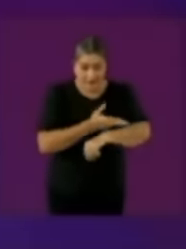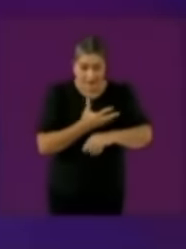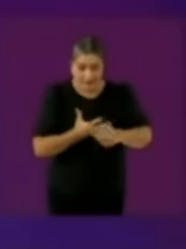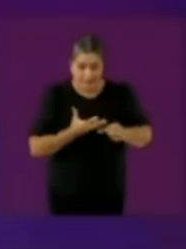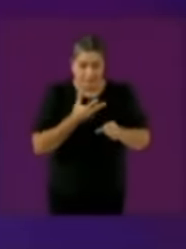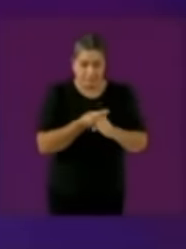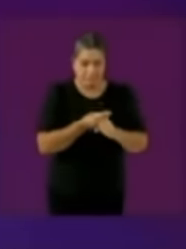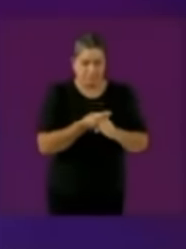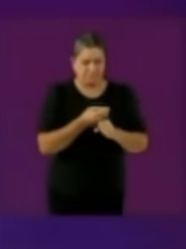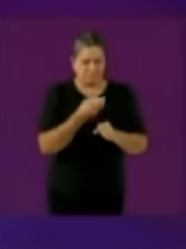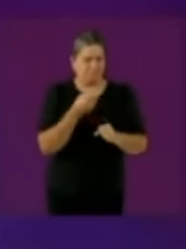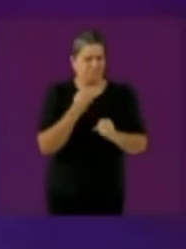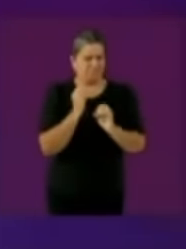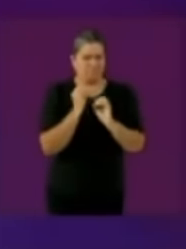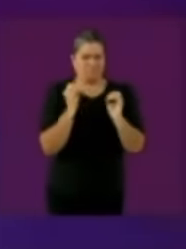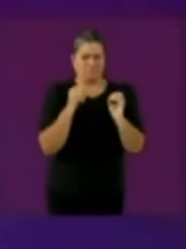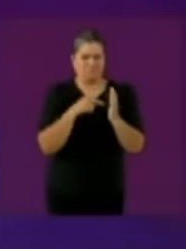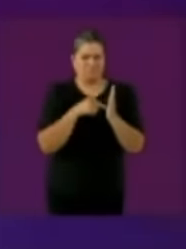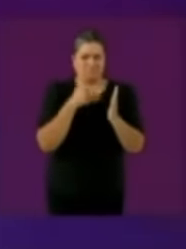simulando más bien